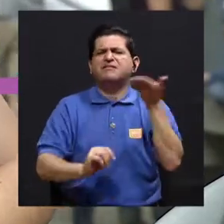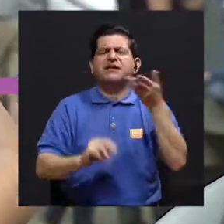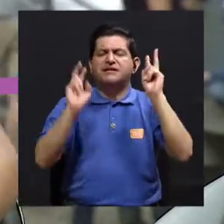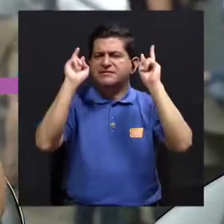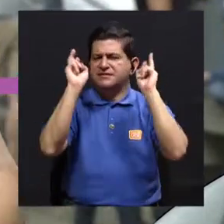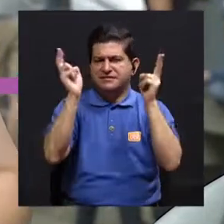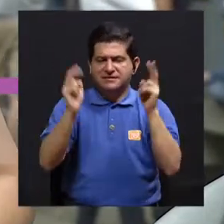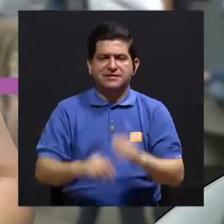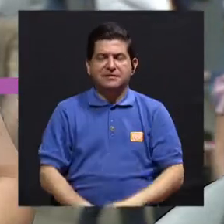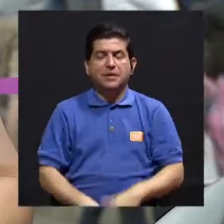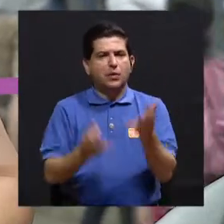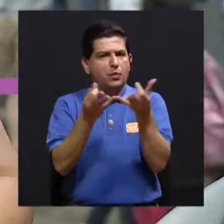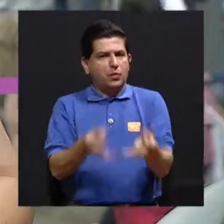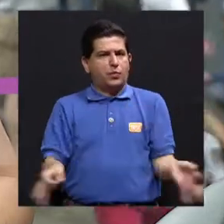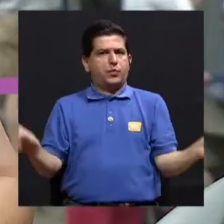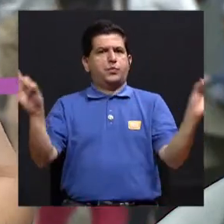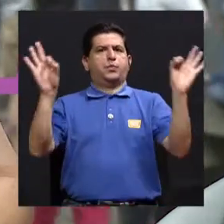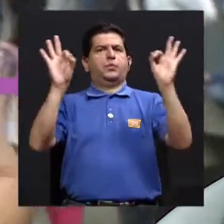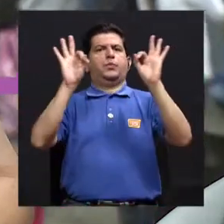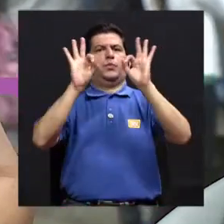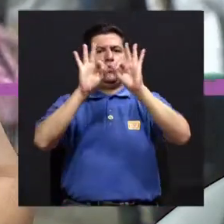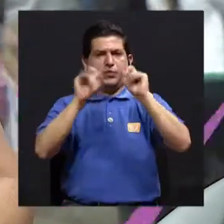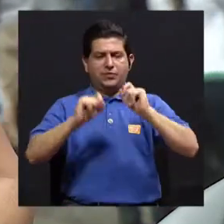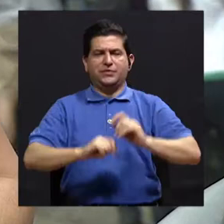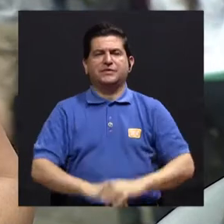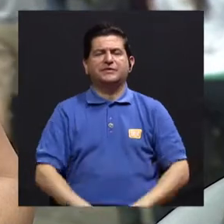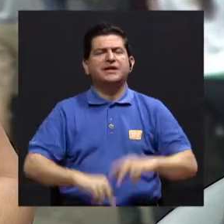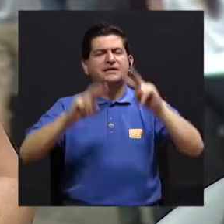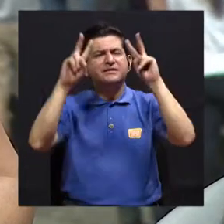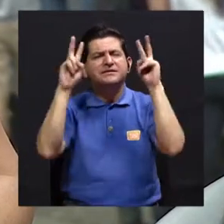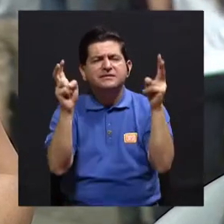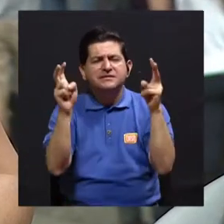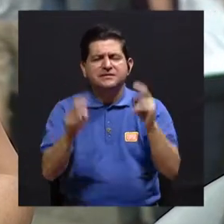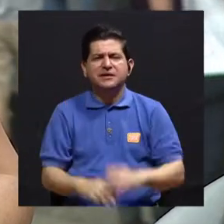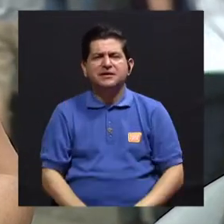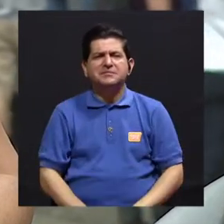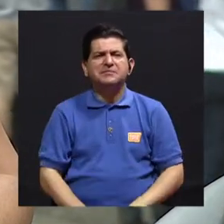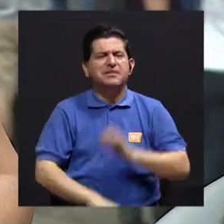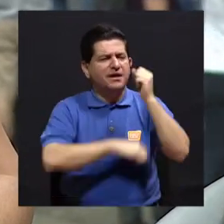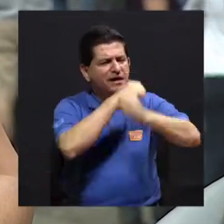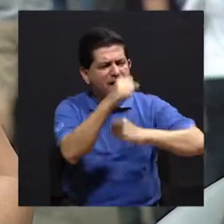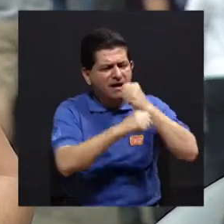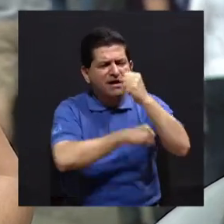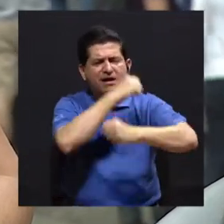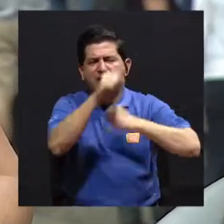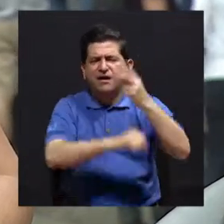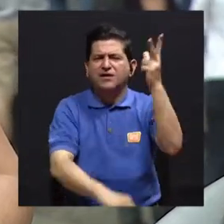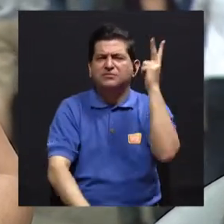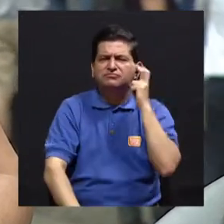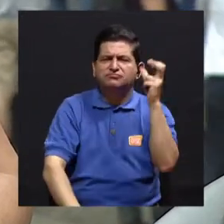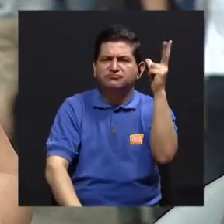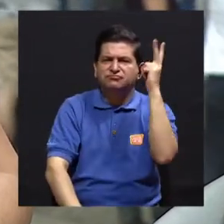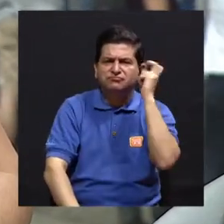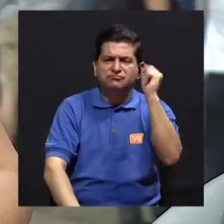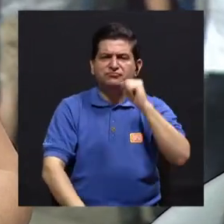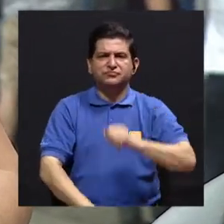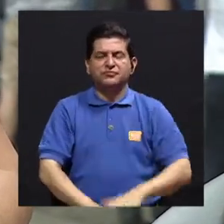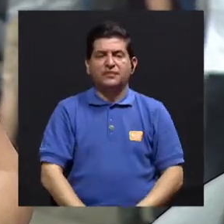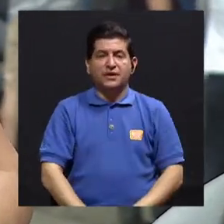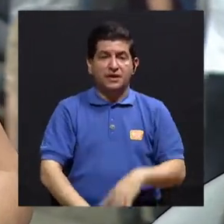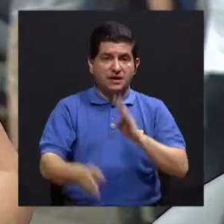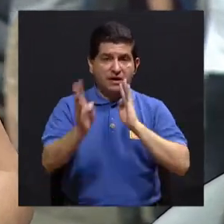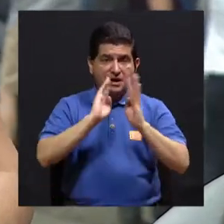para hablarles un tema súper importante, un tema que por los años lo hemos escuchado